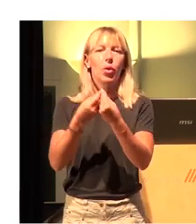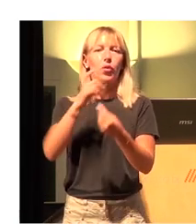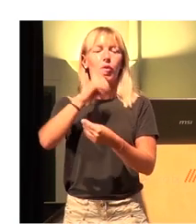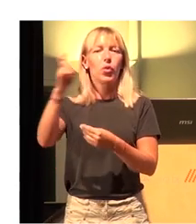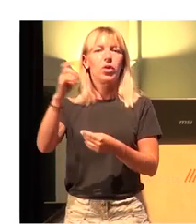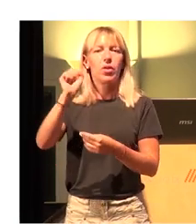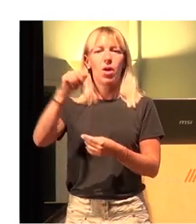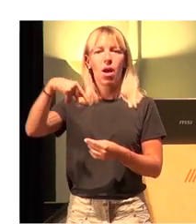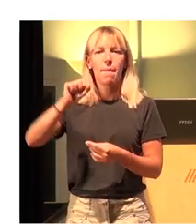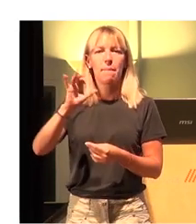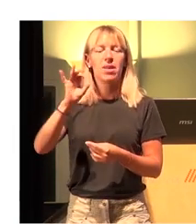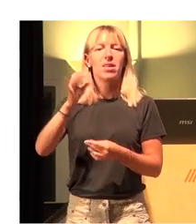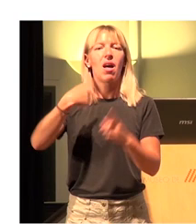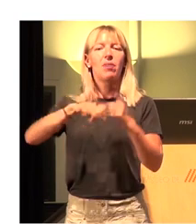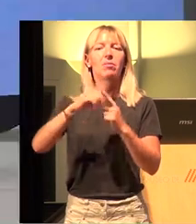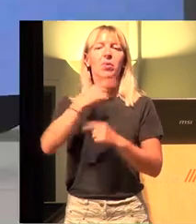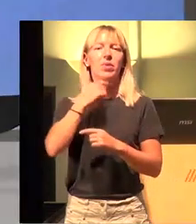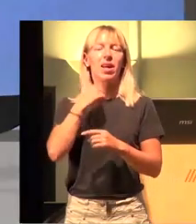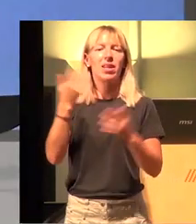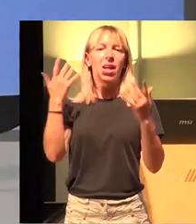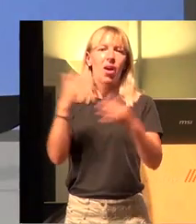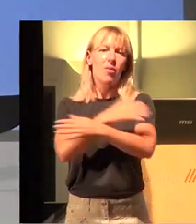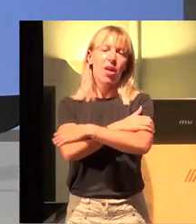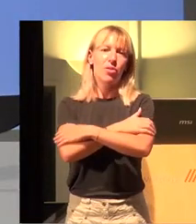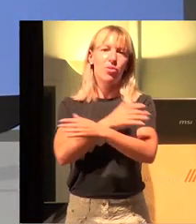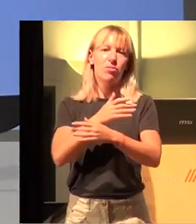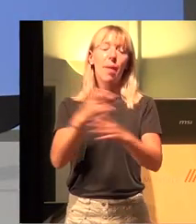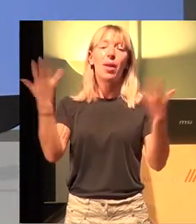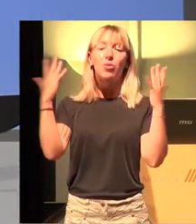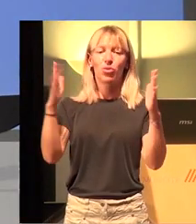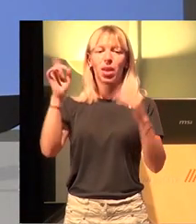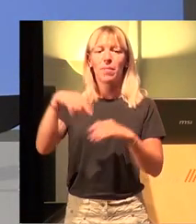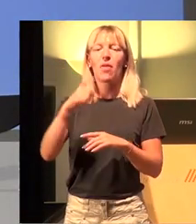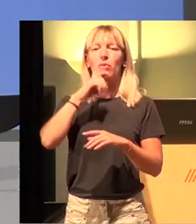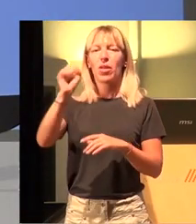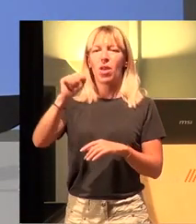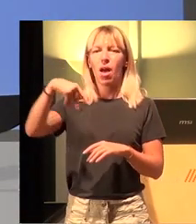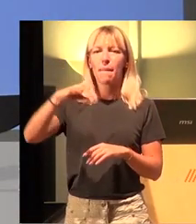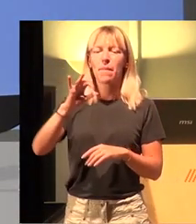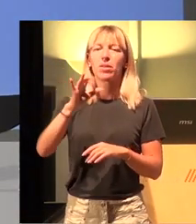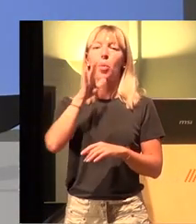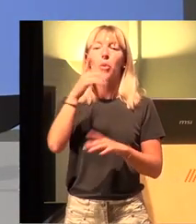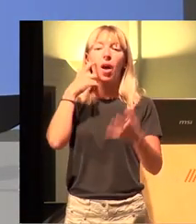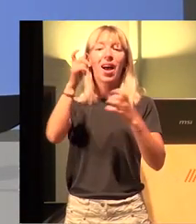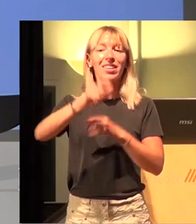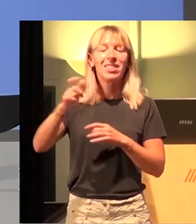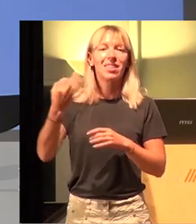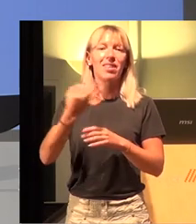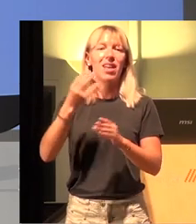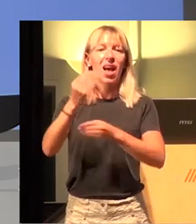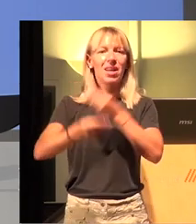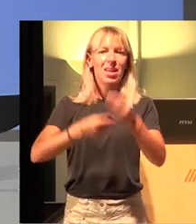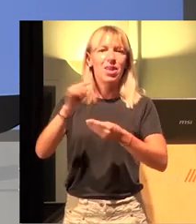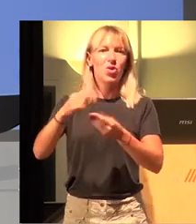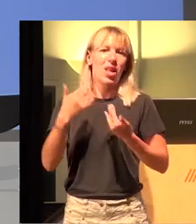maravilloso catering que nos tiene preparado ahora, pero también queremos, tenemos preparado una pequeña sorpresa,